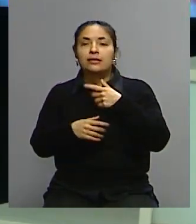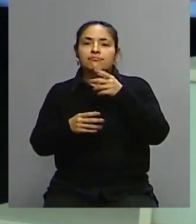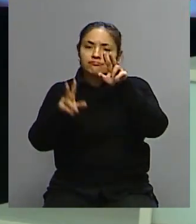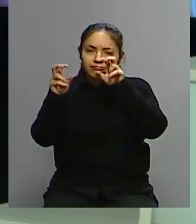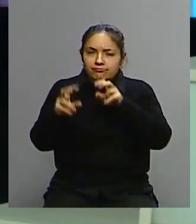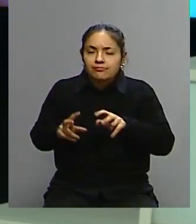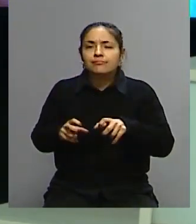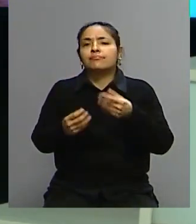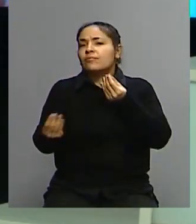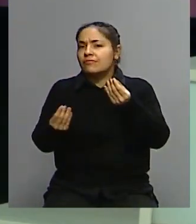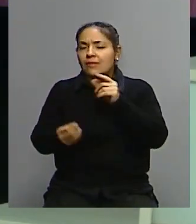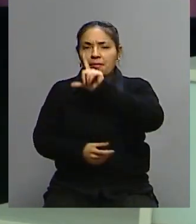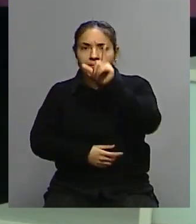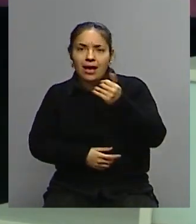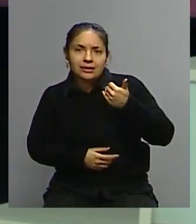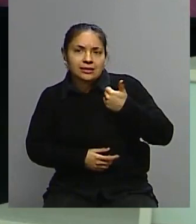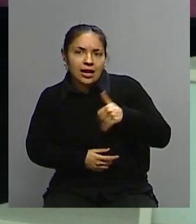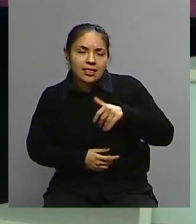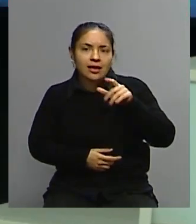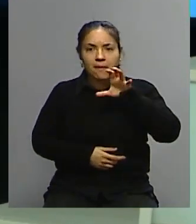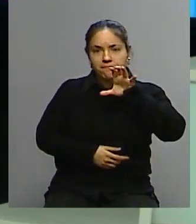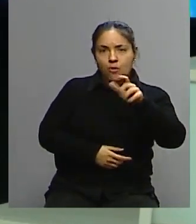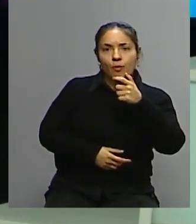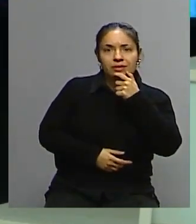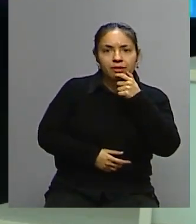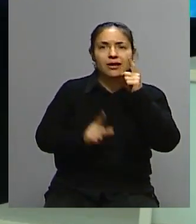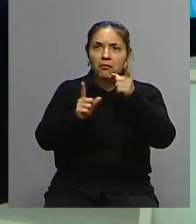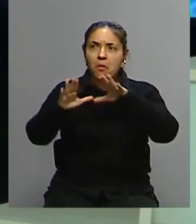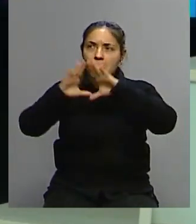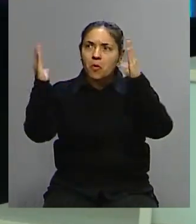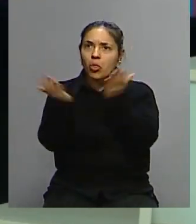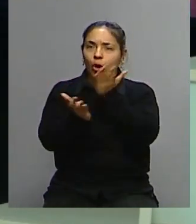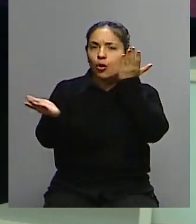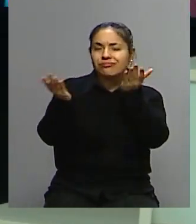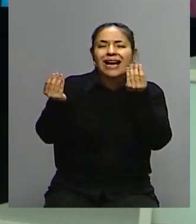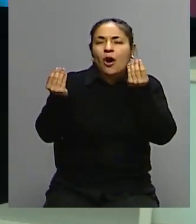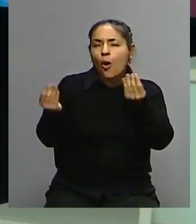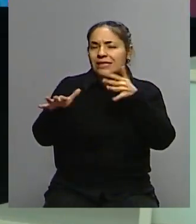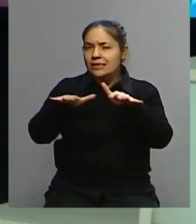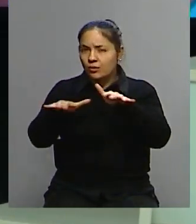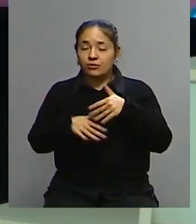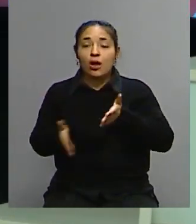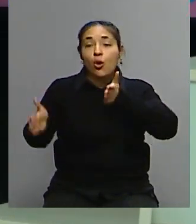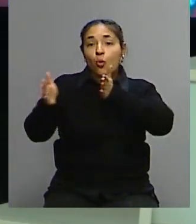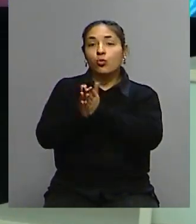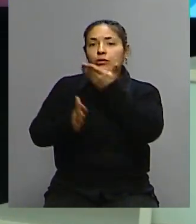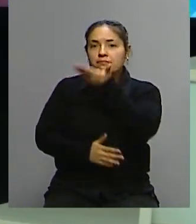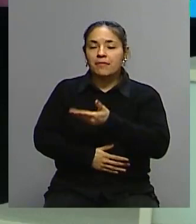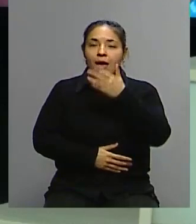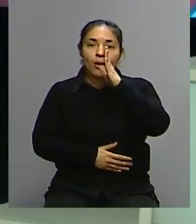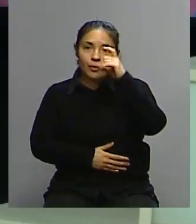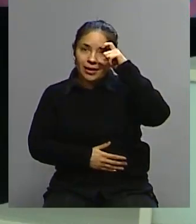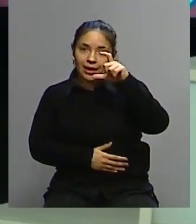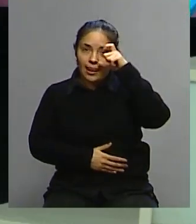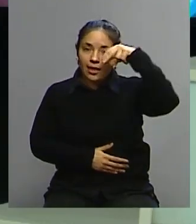provincia de Mendoza y también haciendo comparaciones con el mundo. Lo hacemos con Belén Álvarez Vargas, politóloga, integrante de Politólogas en Red de Mendoza y